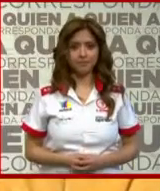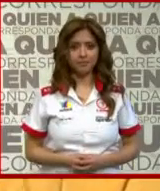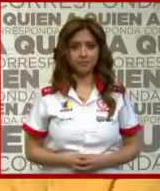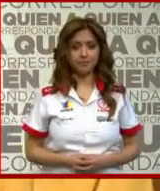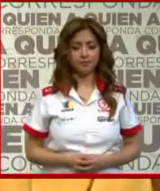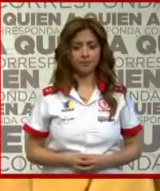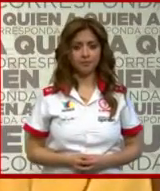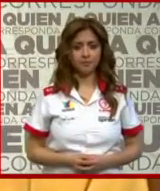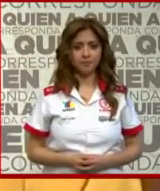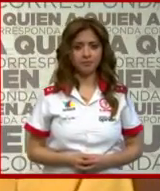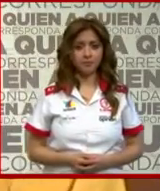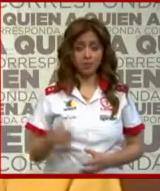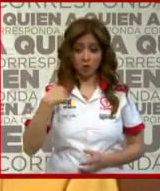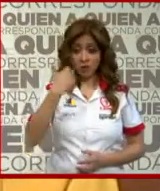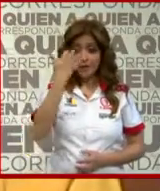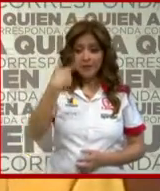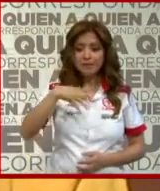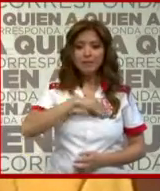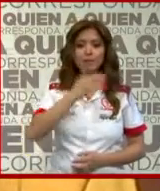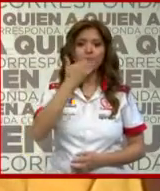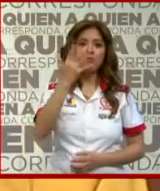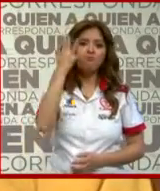Hagan mejor de su vida.